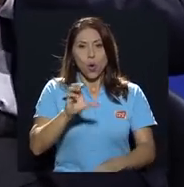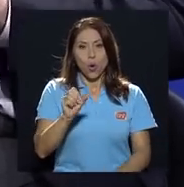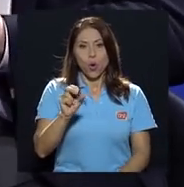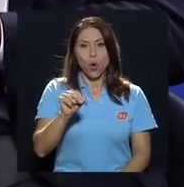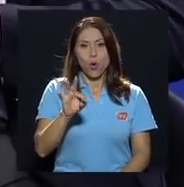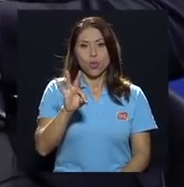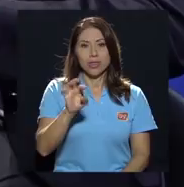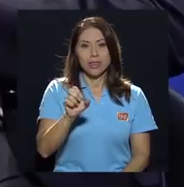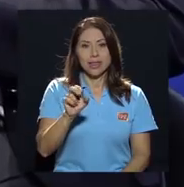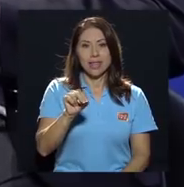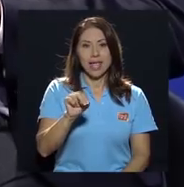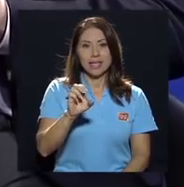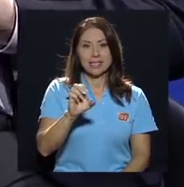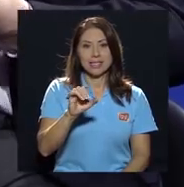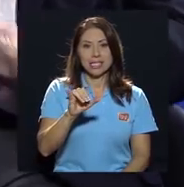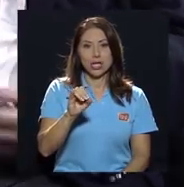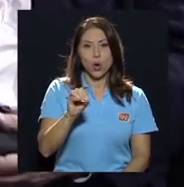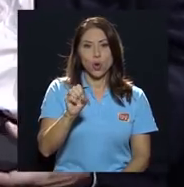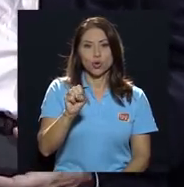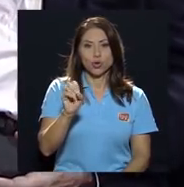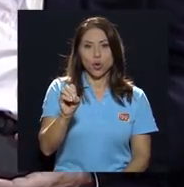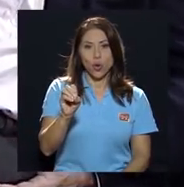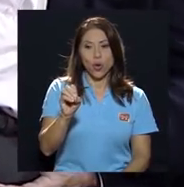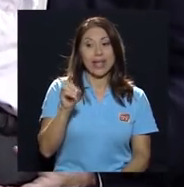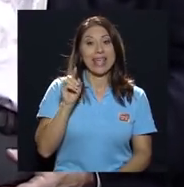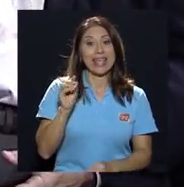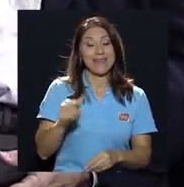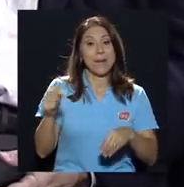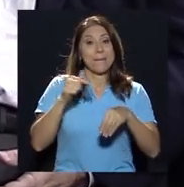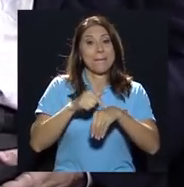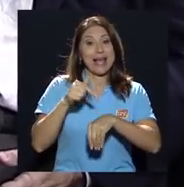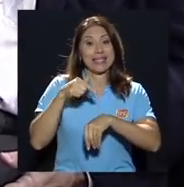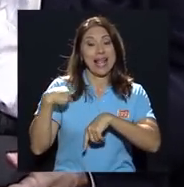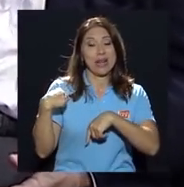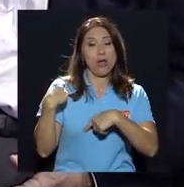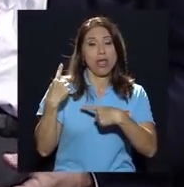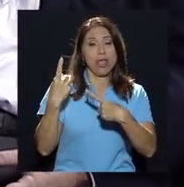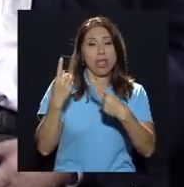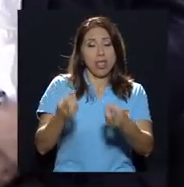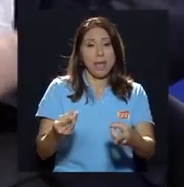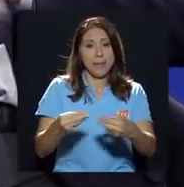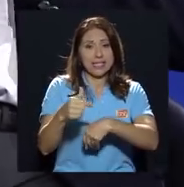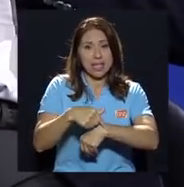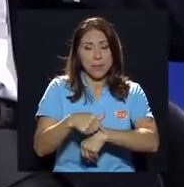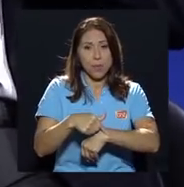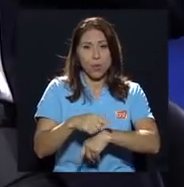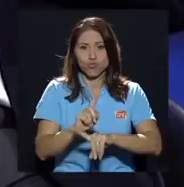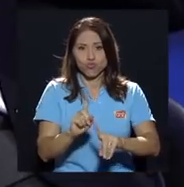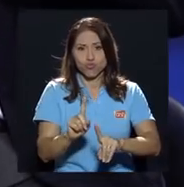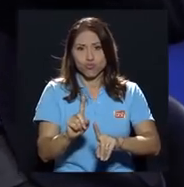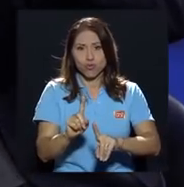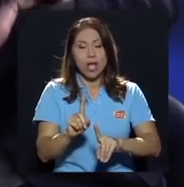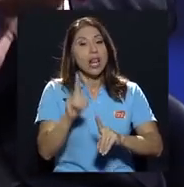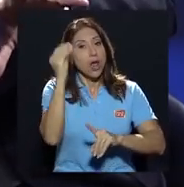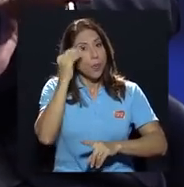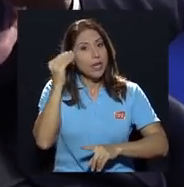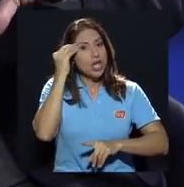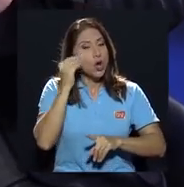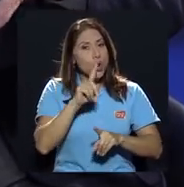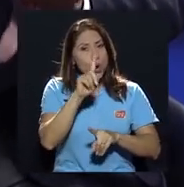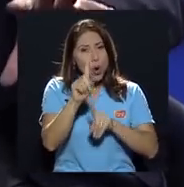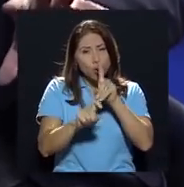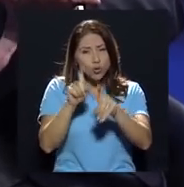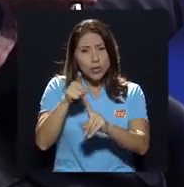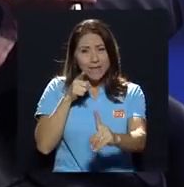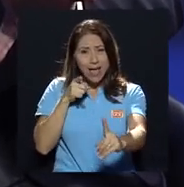contencioso que lleva un procedimiento más largo y dura más en llegar a la corte a la opinión consultiva va directa